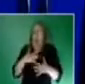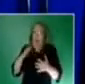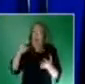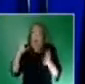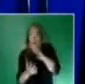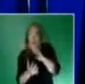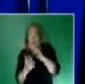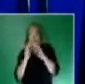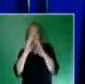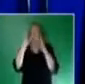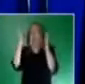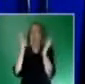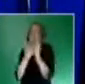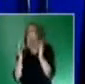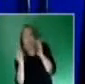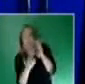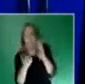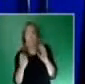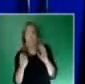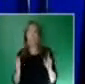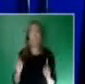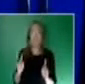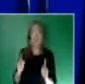que 7.000, 8.000,